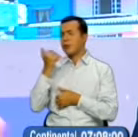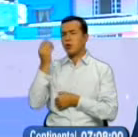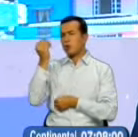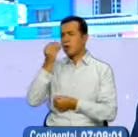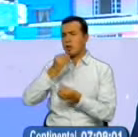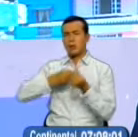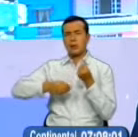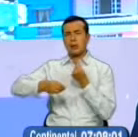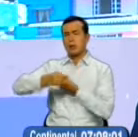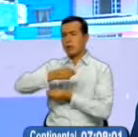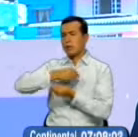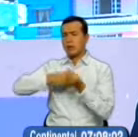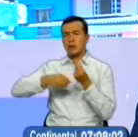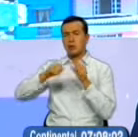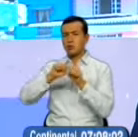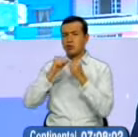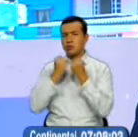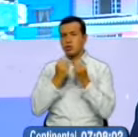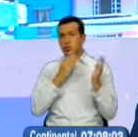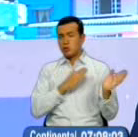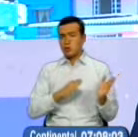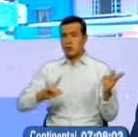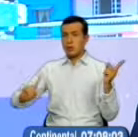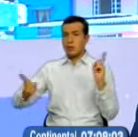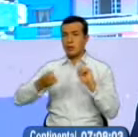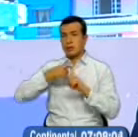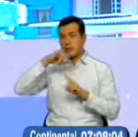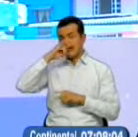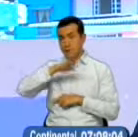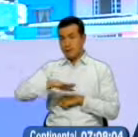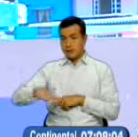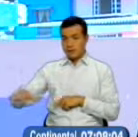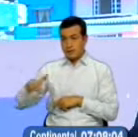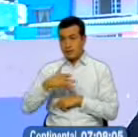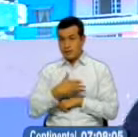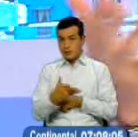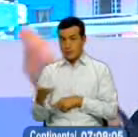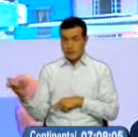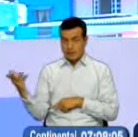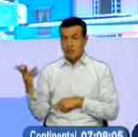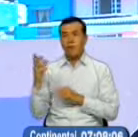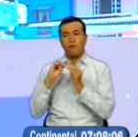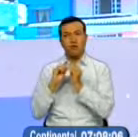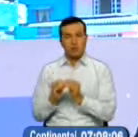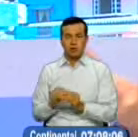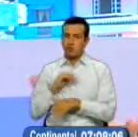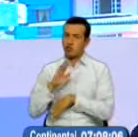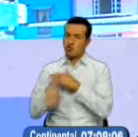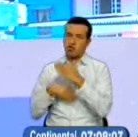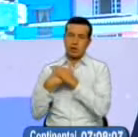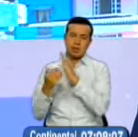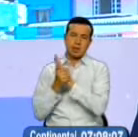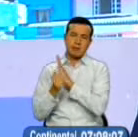puede realizar en una sociedad es en la primera infancia. Ahí es donde se forman todas las capacidades cognitivas de los seres